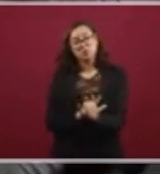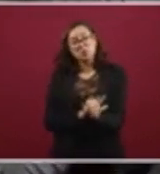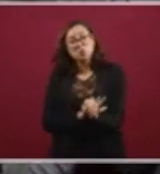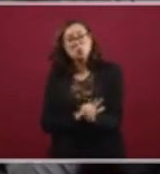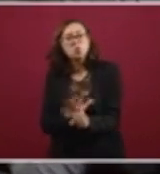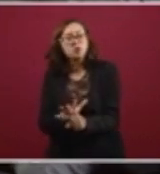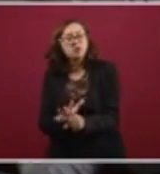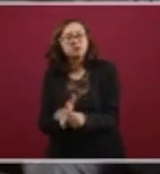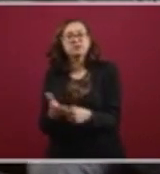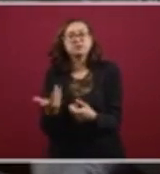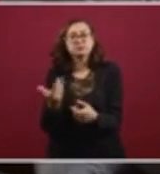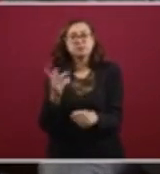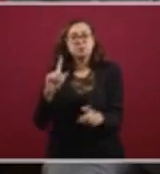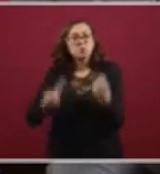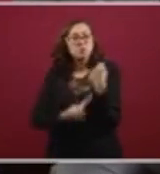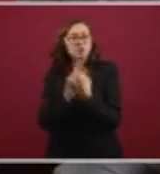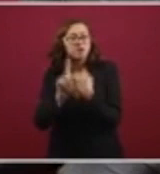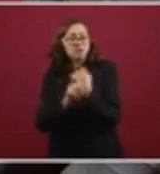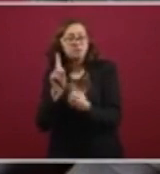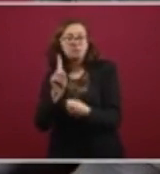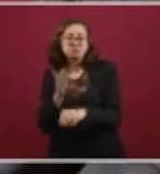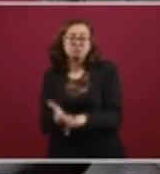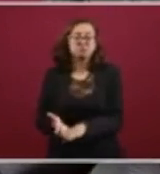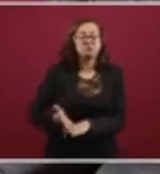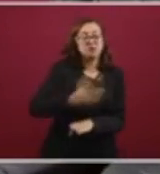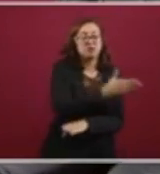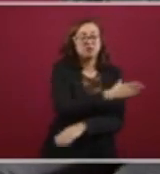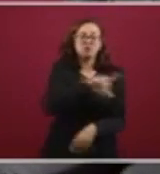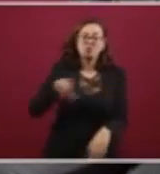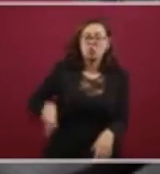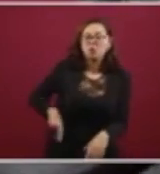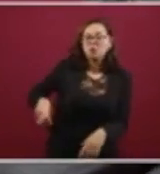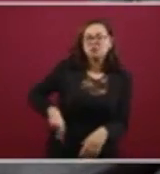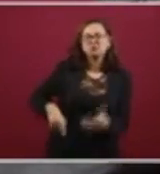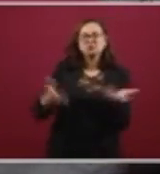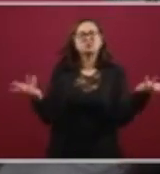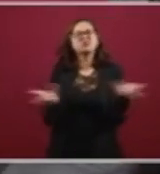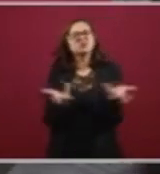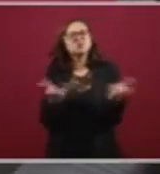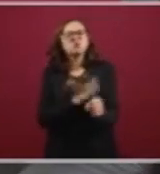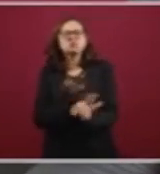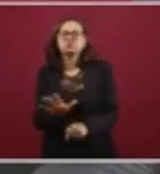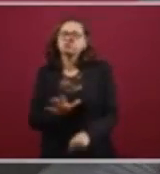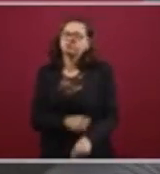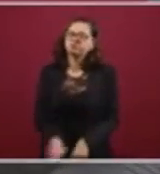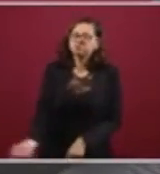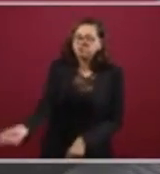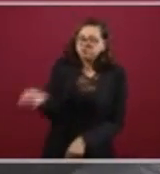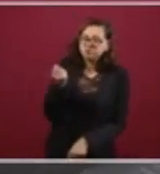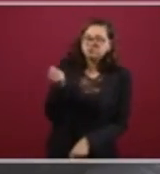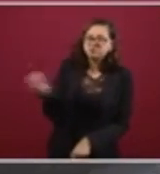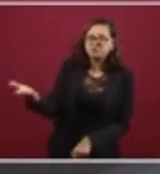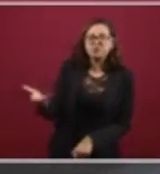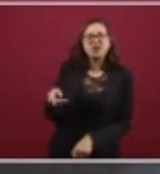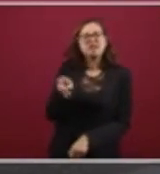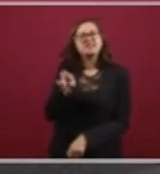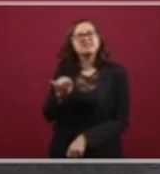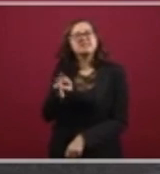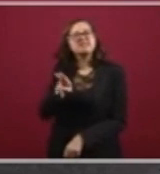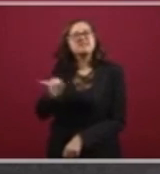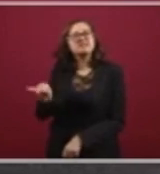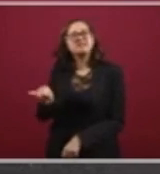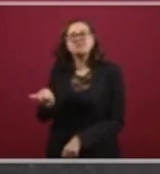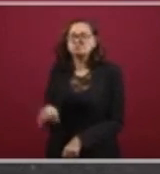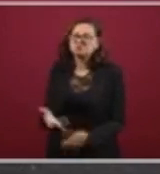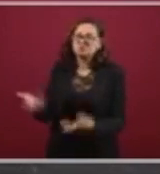gobiernos anteriores, lo único fue etiquetarlos, llamarlos de manera despectiva